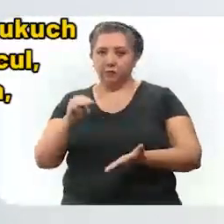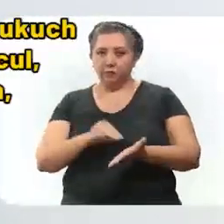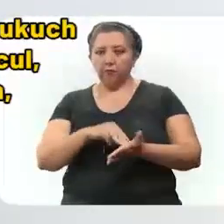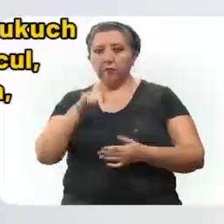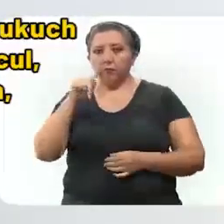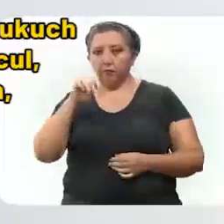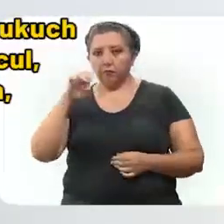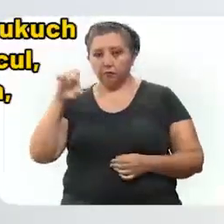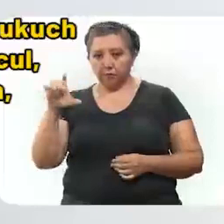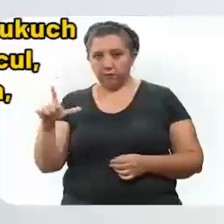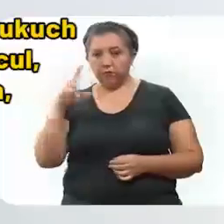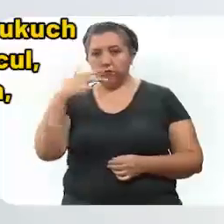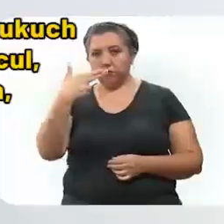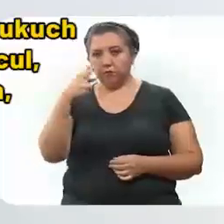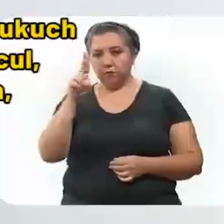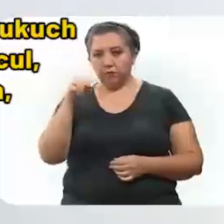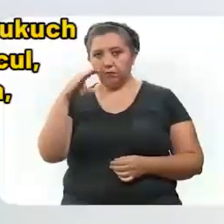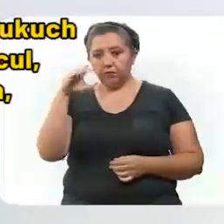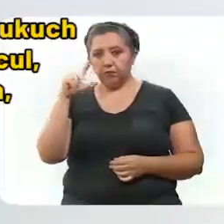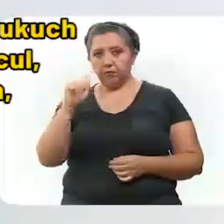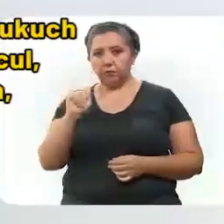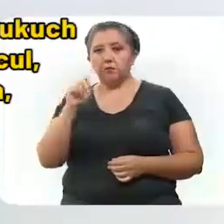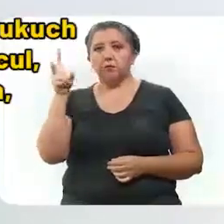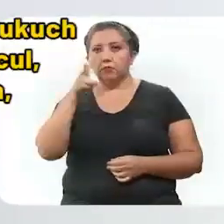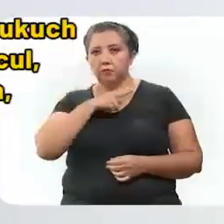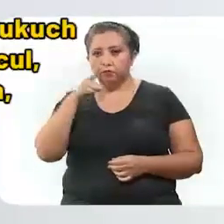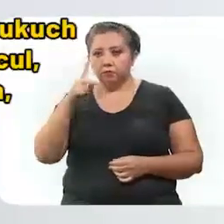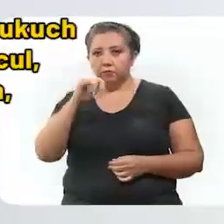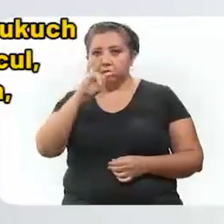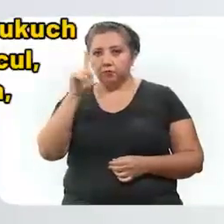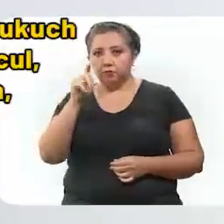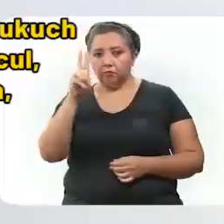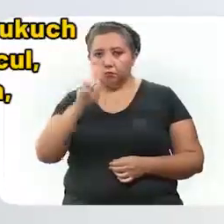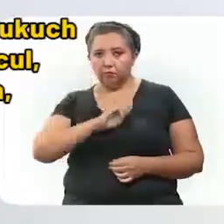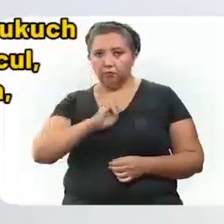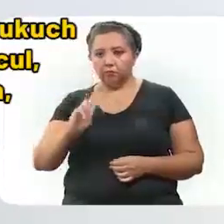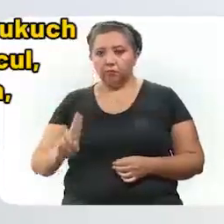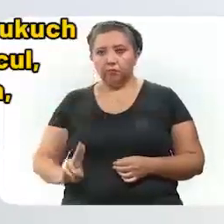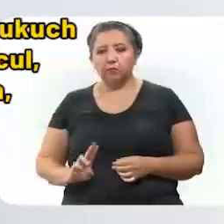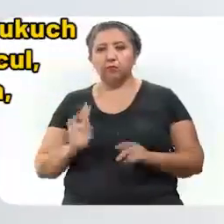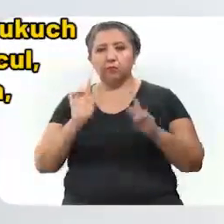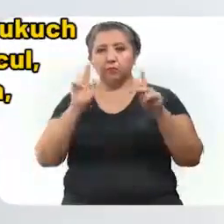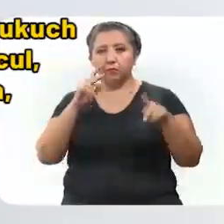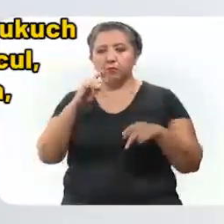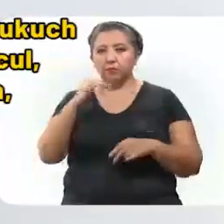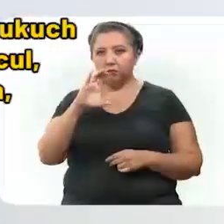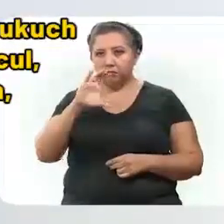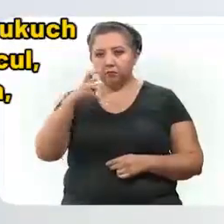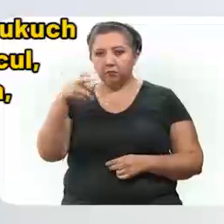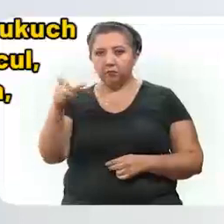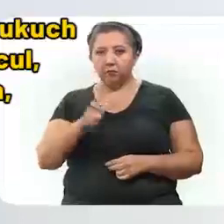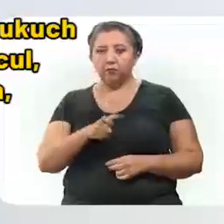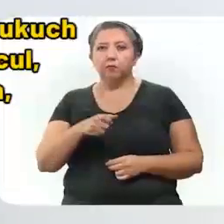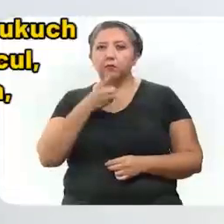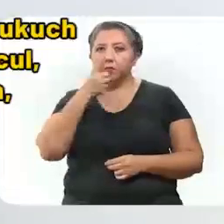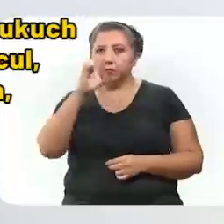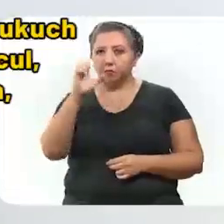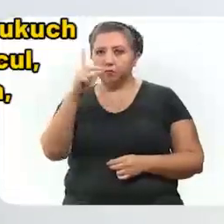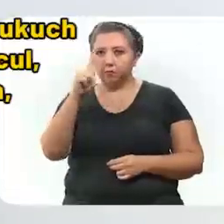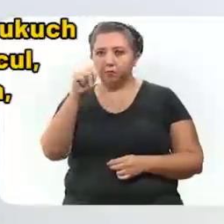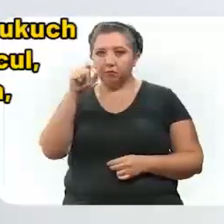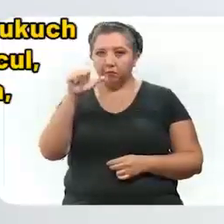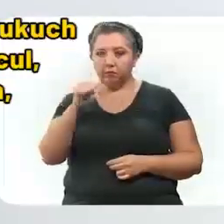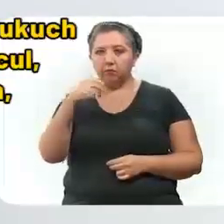Ticul, Motul, Junucmá, Canacín, Valladolid, Tizimín, Umam, Progreso, Chemash y Tecash, Espita,